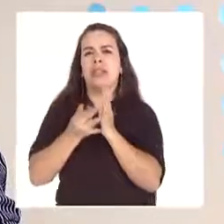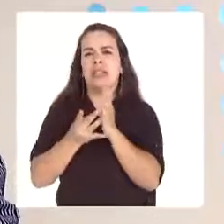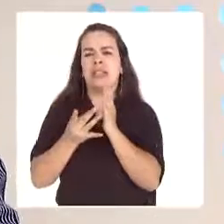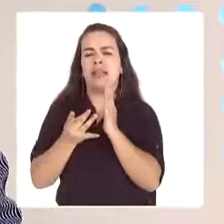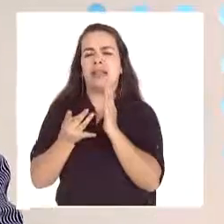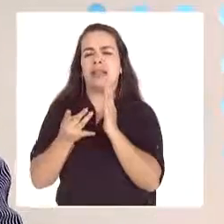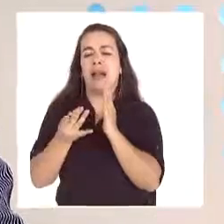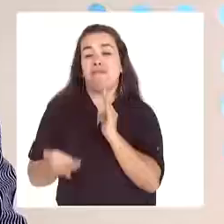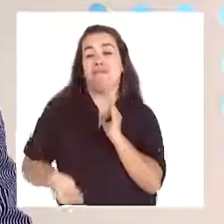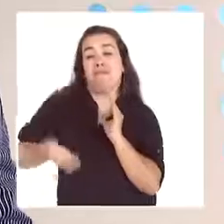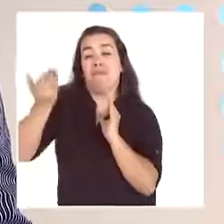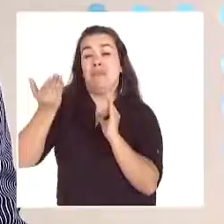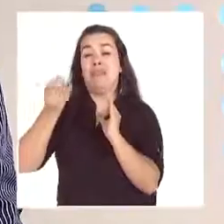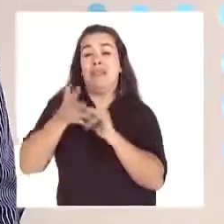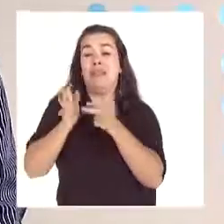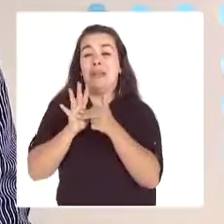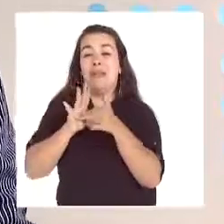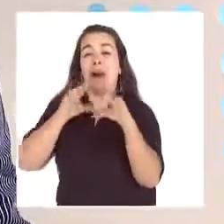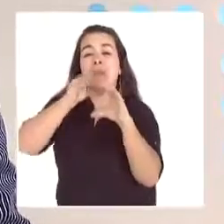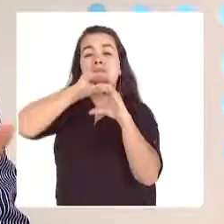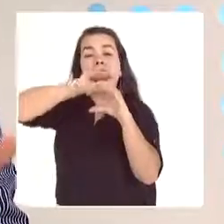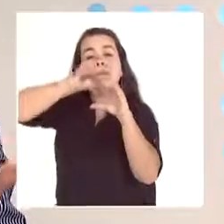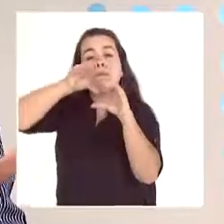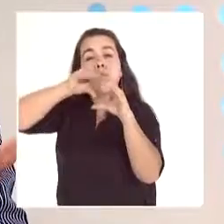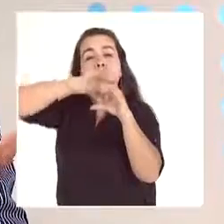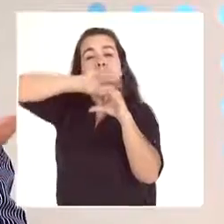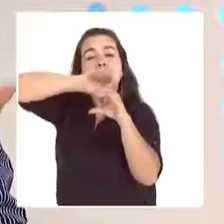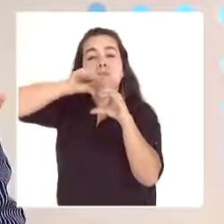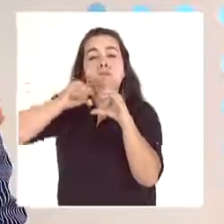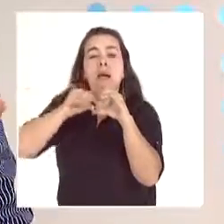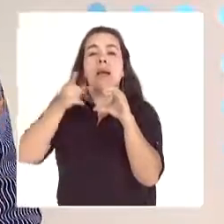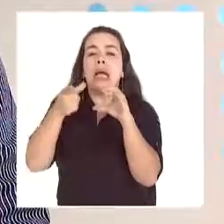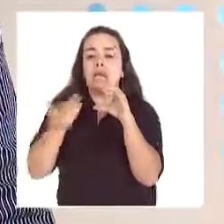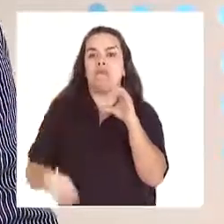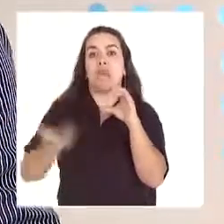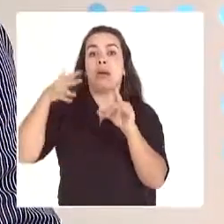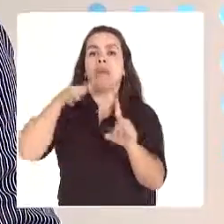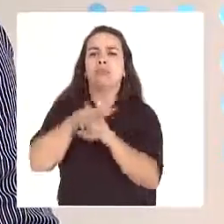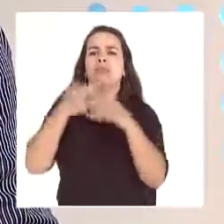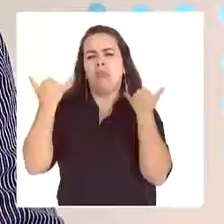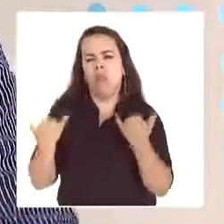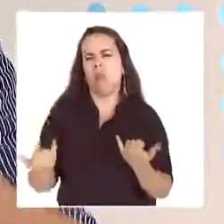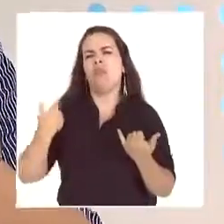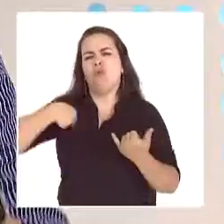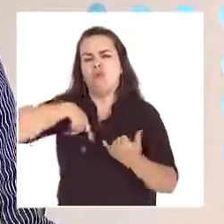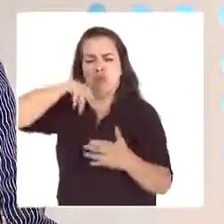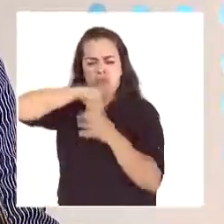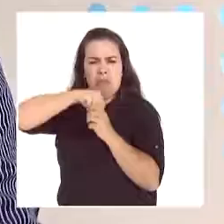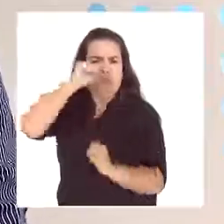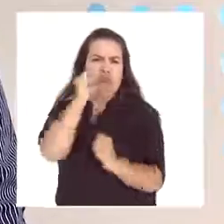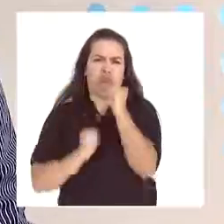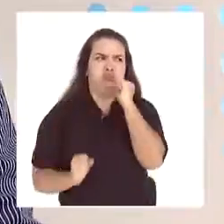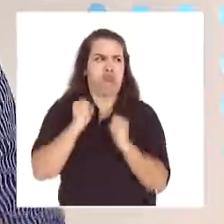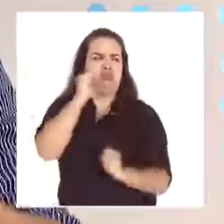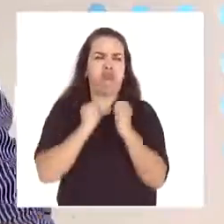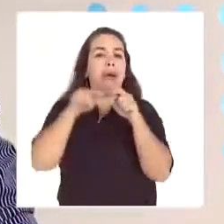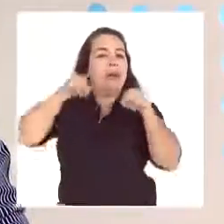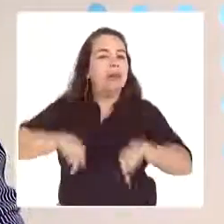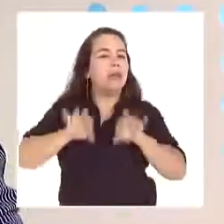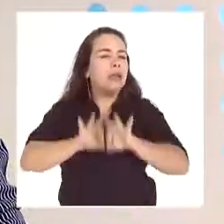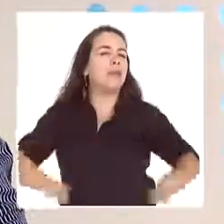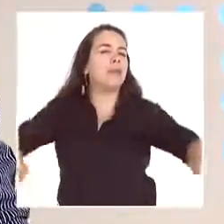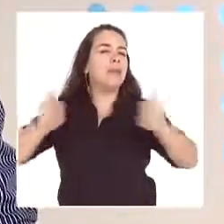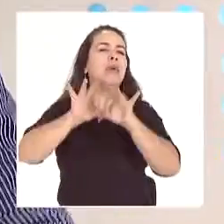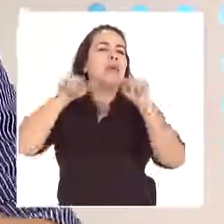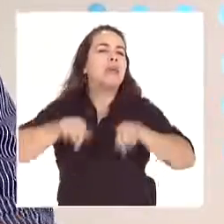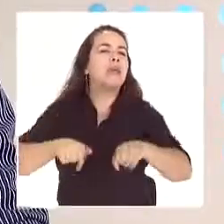placa blanda. Esos son temas pues que nosotros manejamos interiormente. Lo importante en este caso o en este